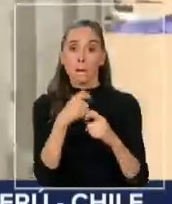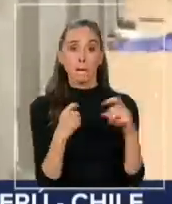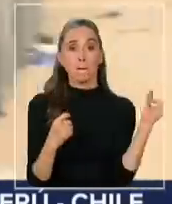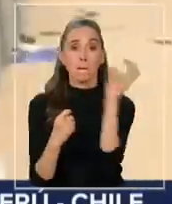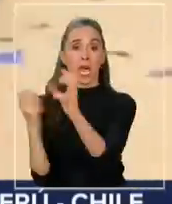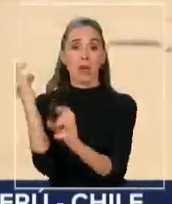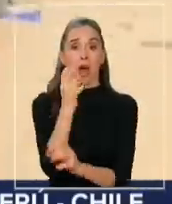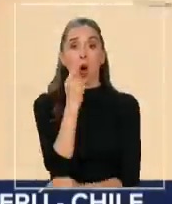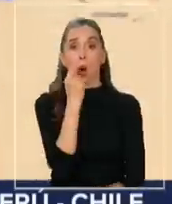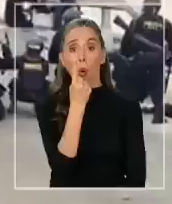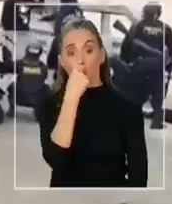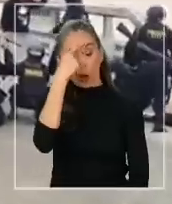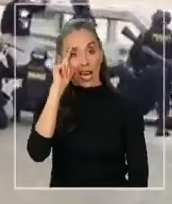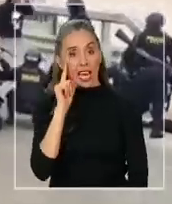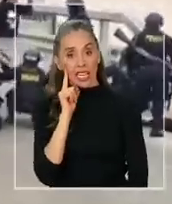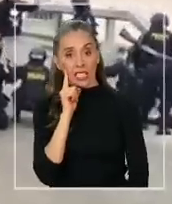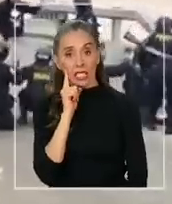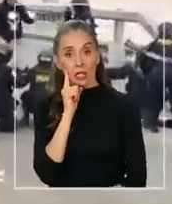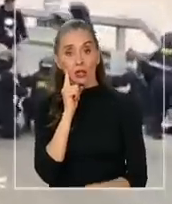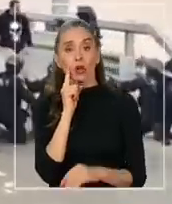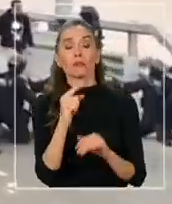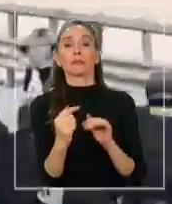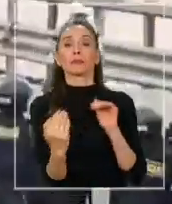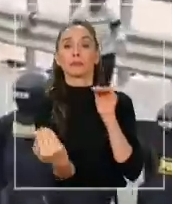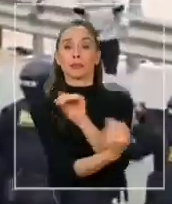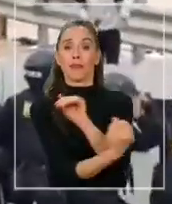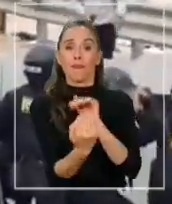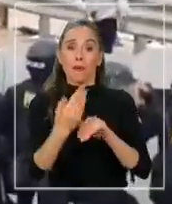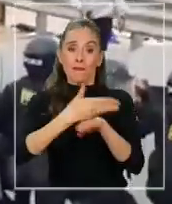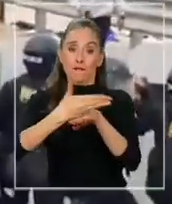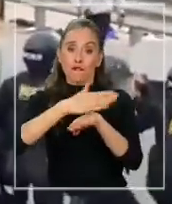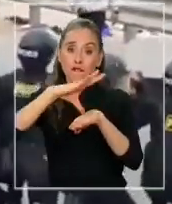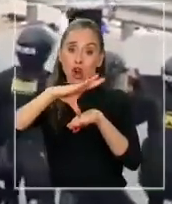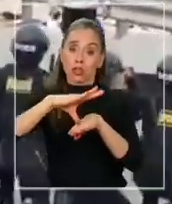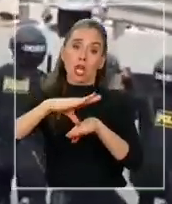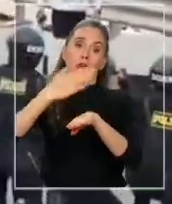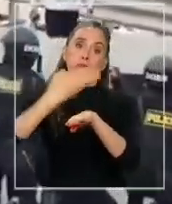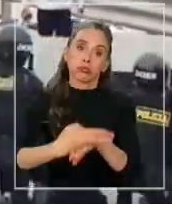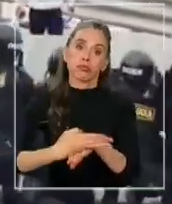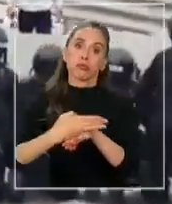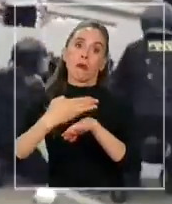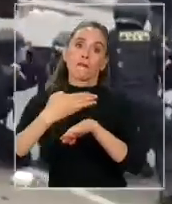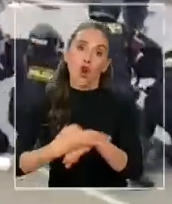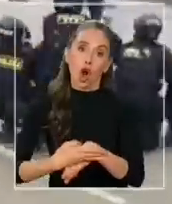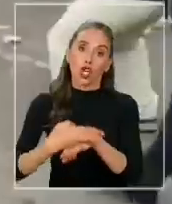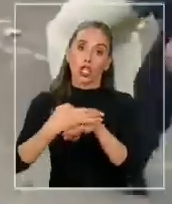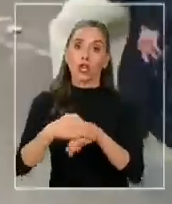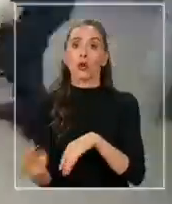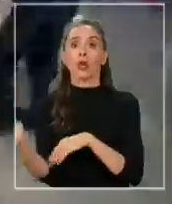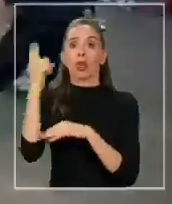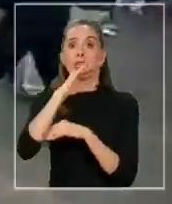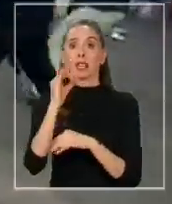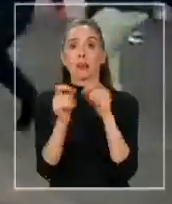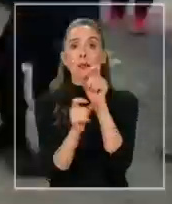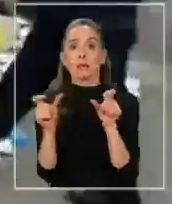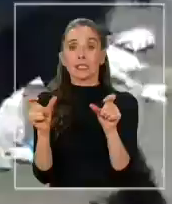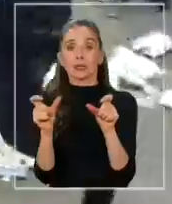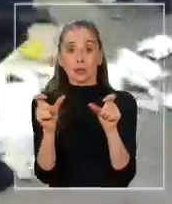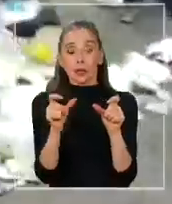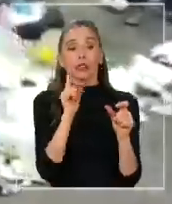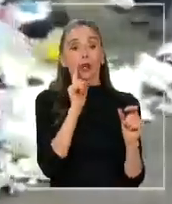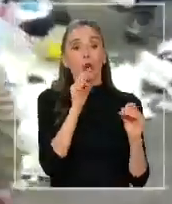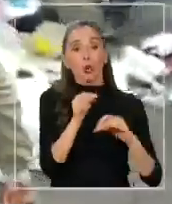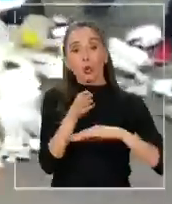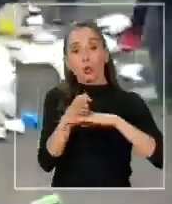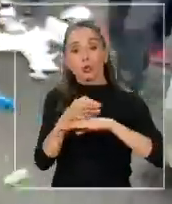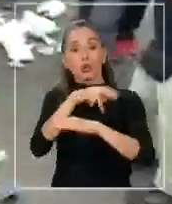a un hombre herido y el bloqueo intermitente de los centros fronterizos marcó la jornada del sábado para los migrantes varados en el